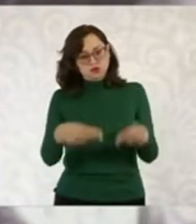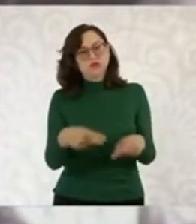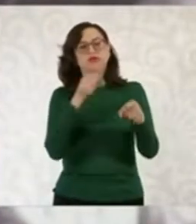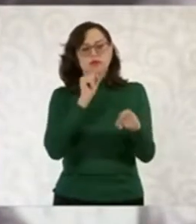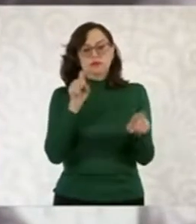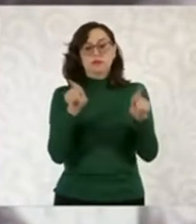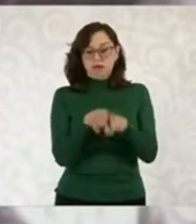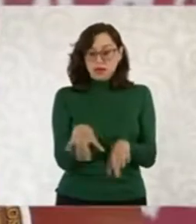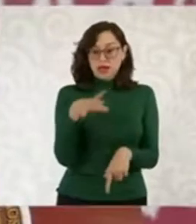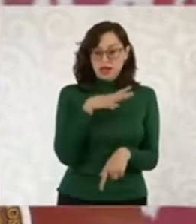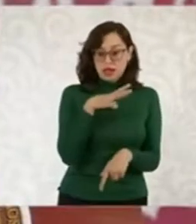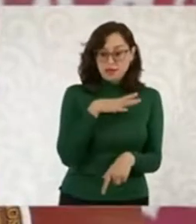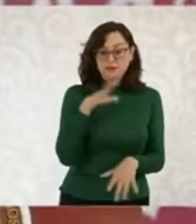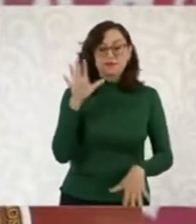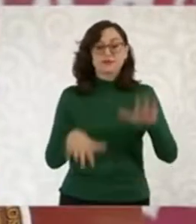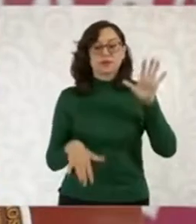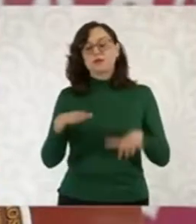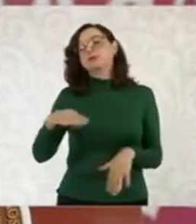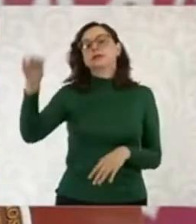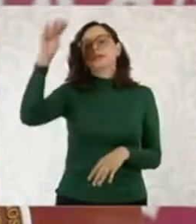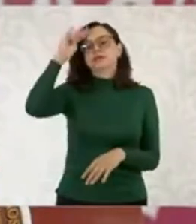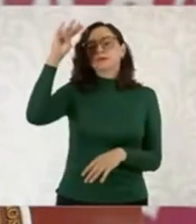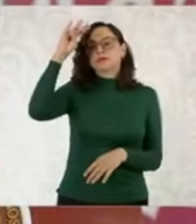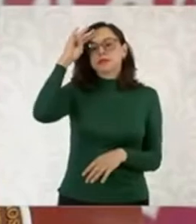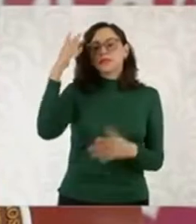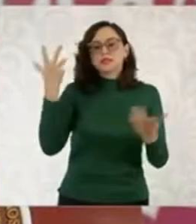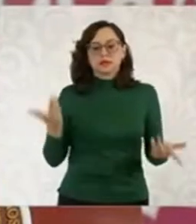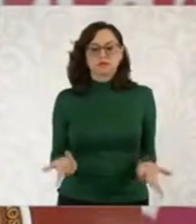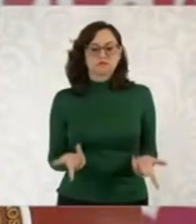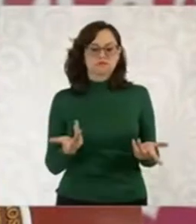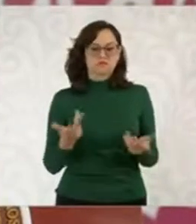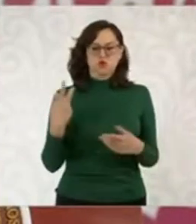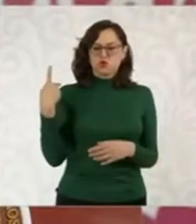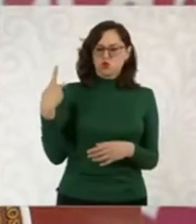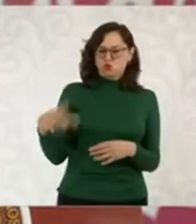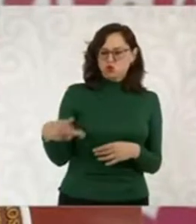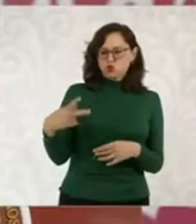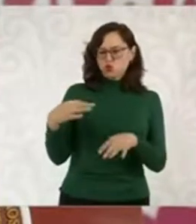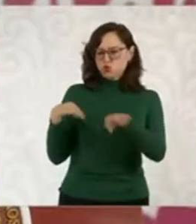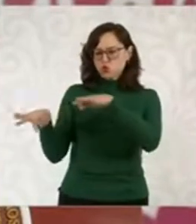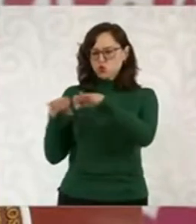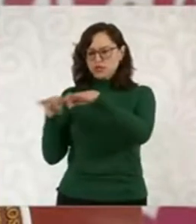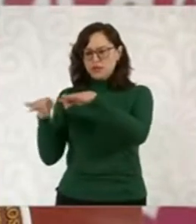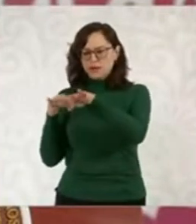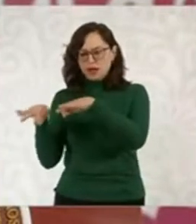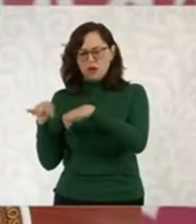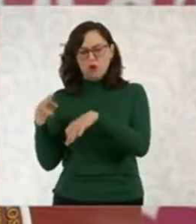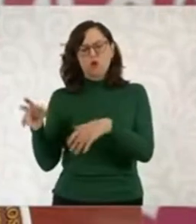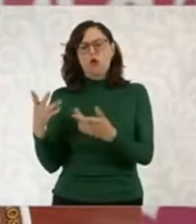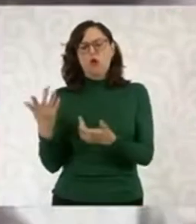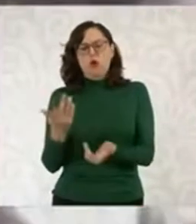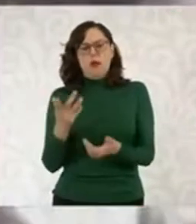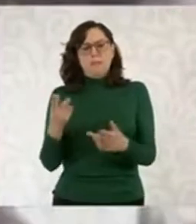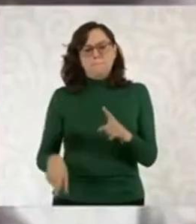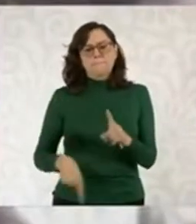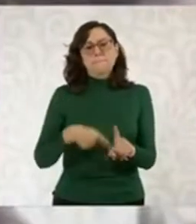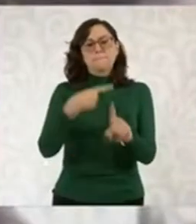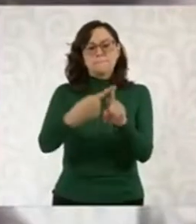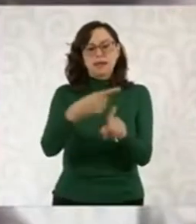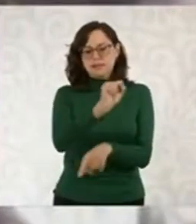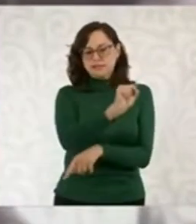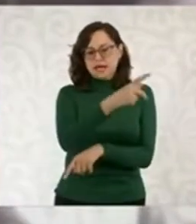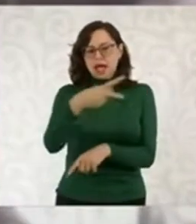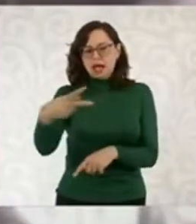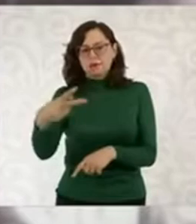se pensaba que el trabajo de plataforma era un complemento a otros trabajos. Sin embargo, lo que